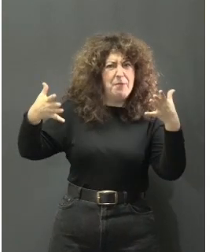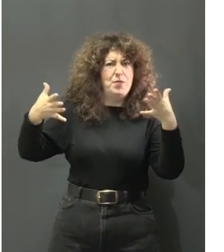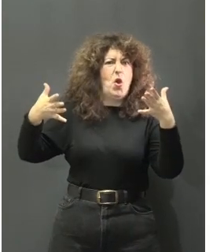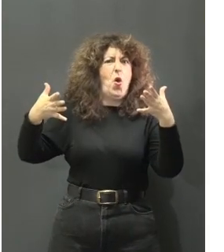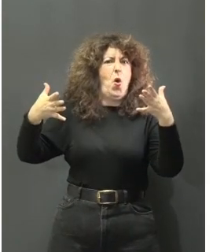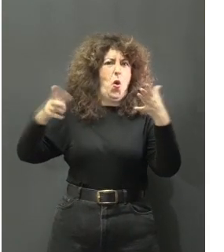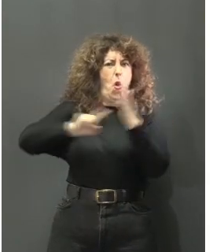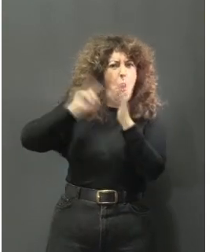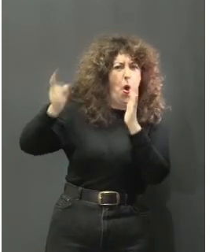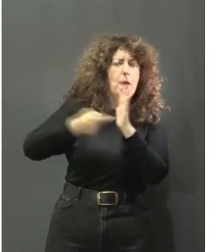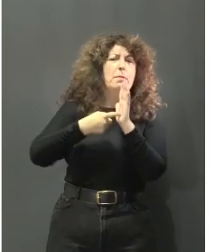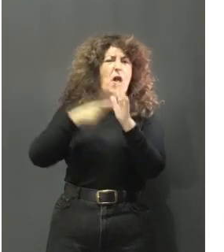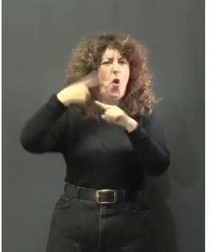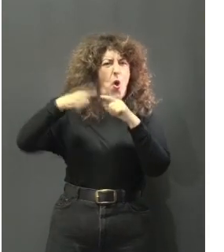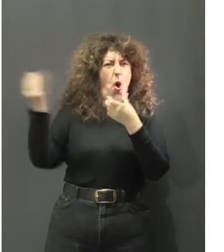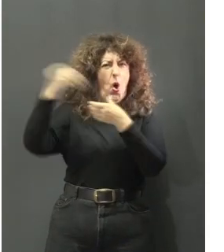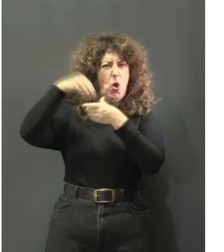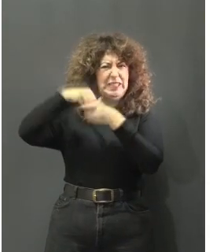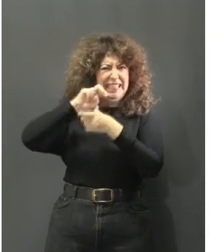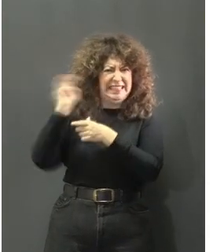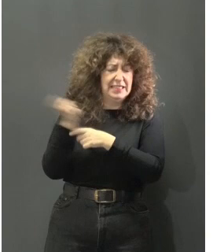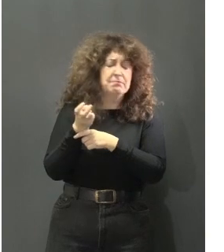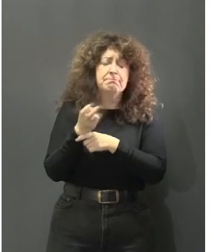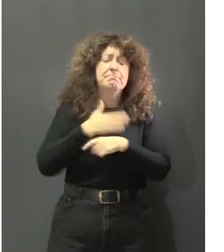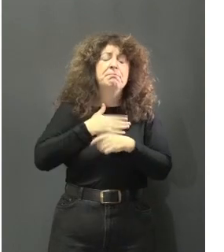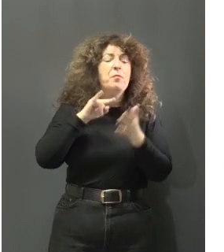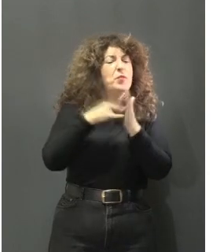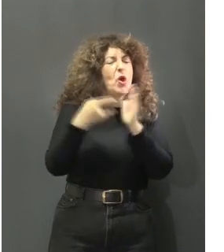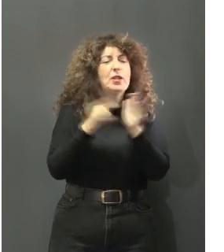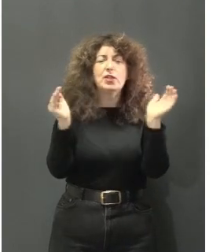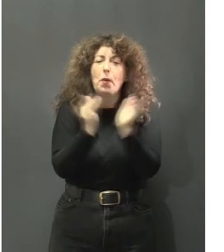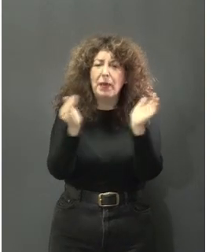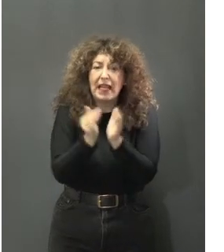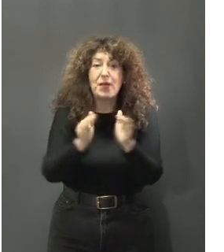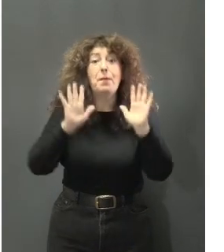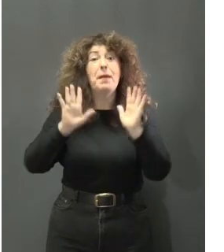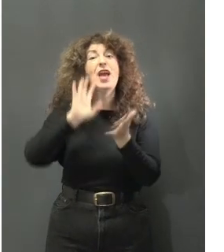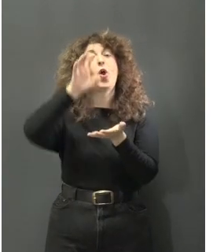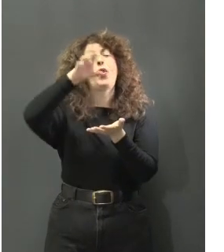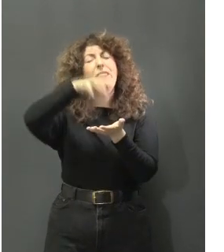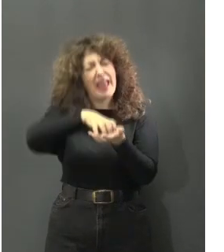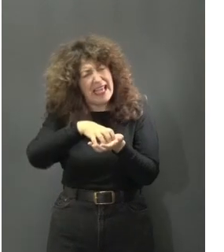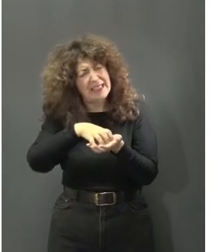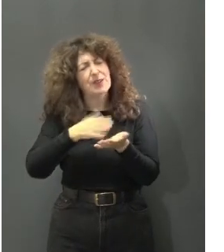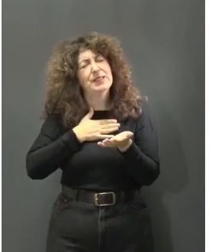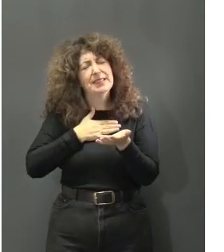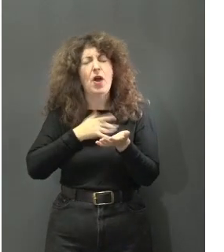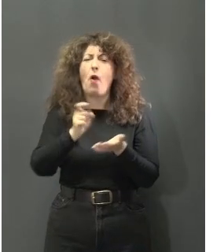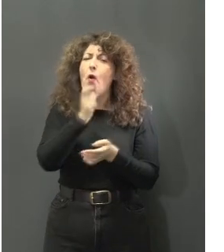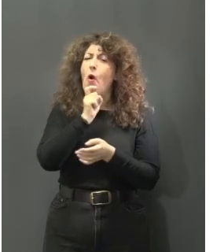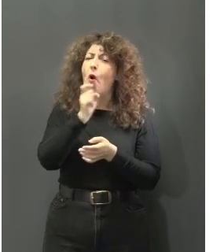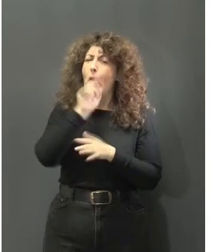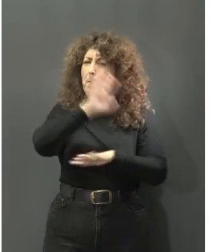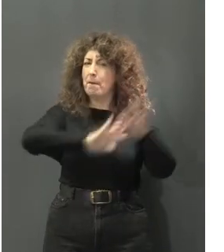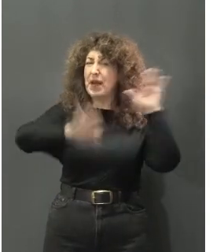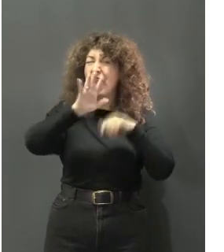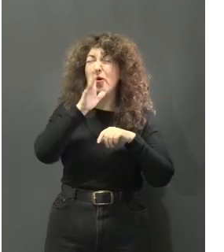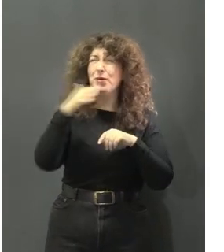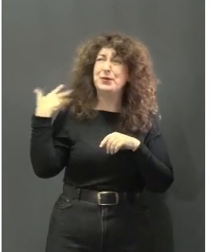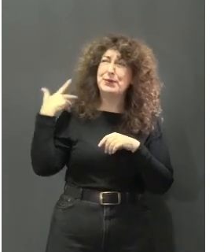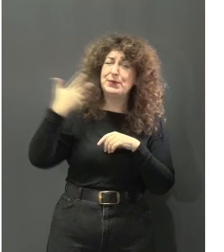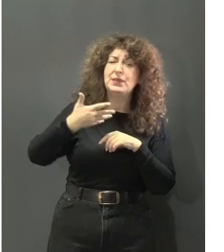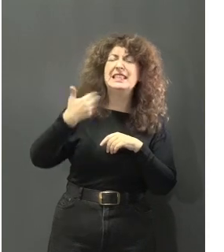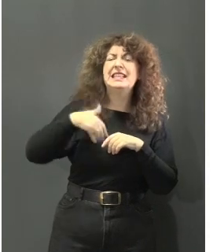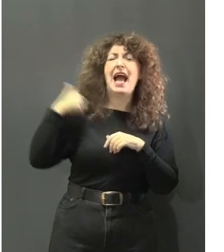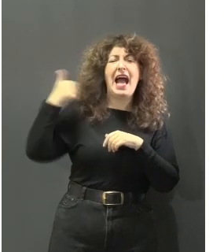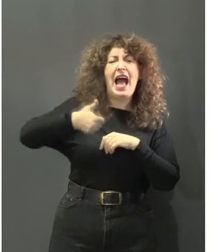todo. Nuestro proyecto es pequeño, pero nuestro centro es más complejo, y es más complejo porque tiene 50 años. Y